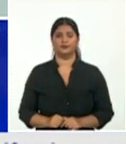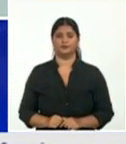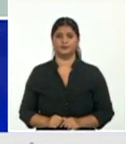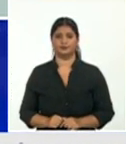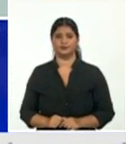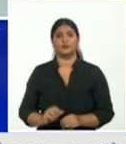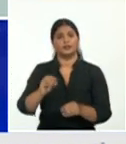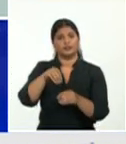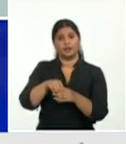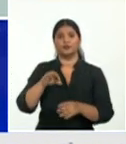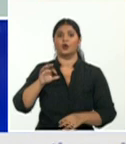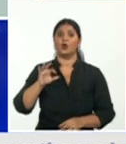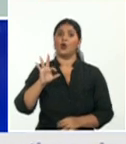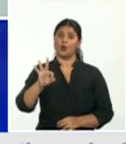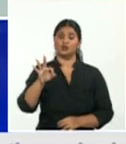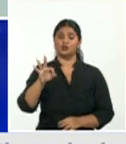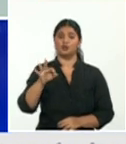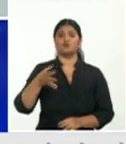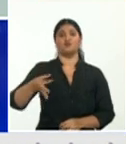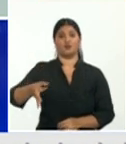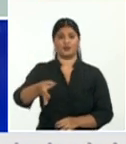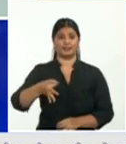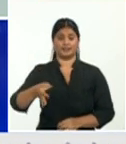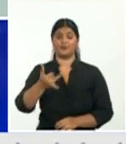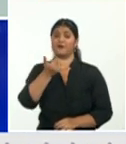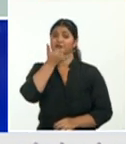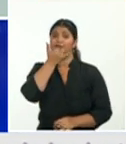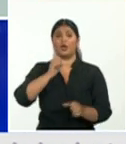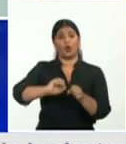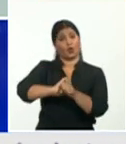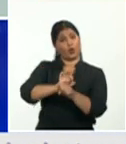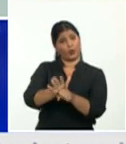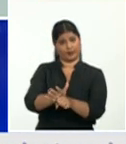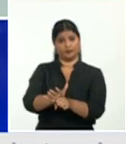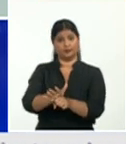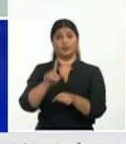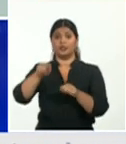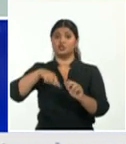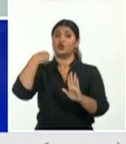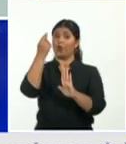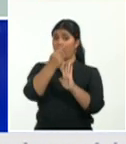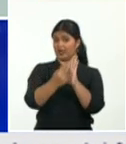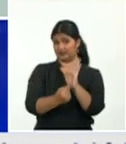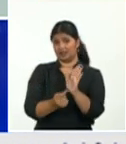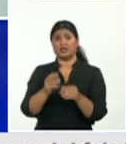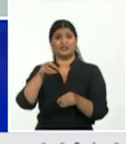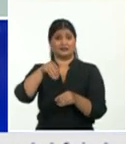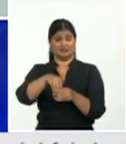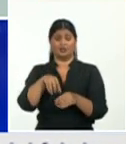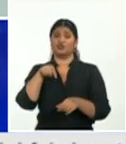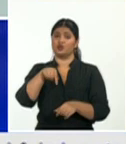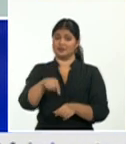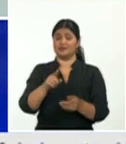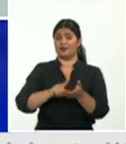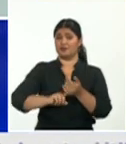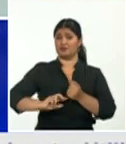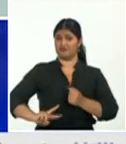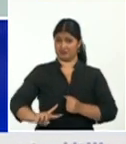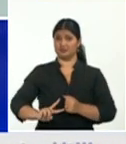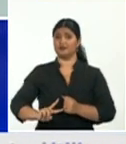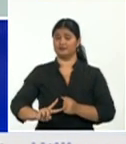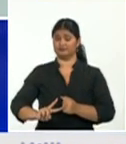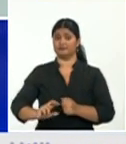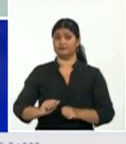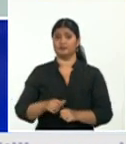9 municipios. Es otra característica que complejiza la situación de Santiago. El municipio